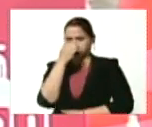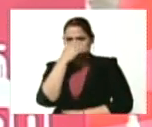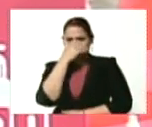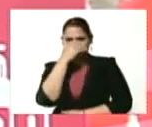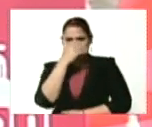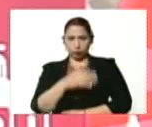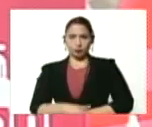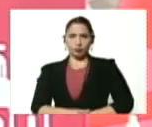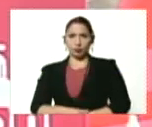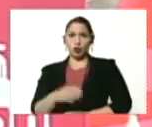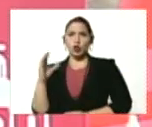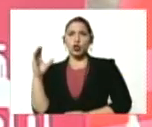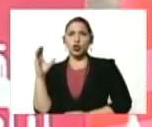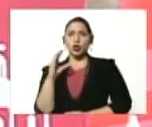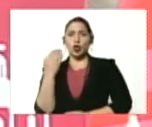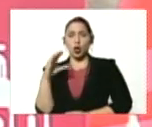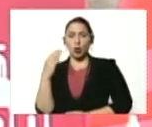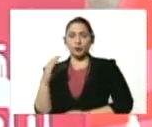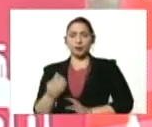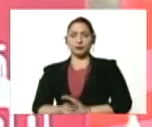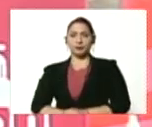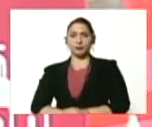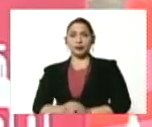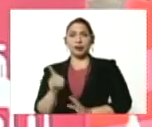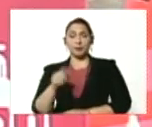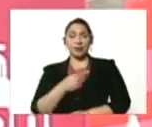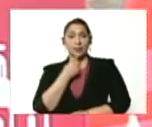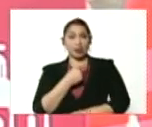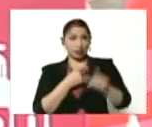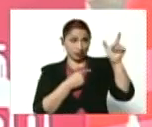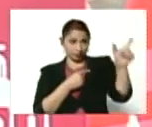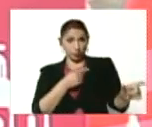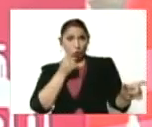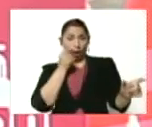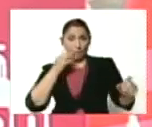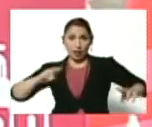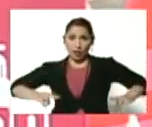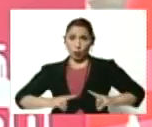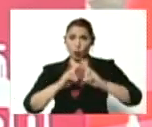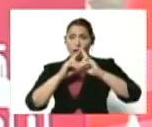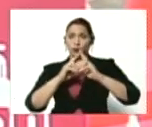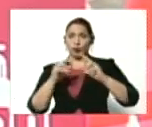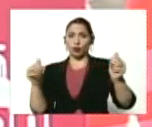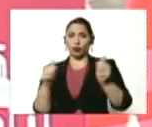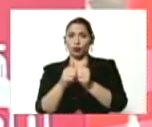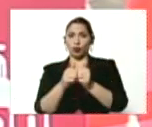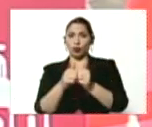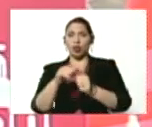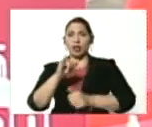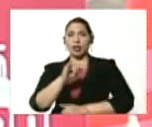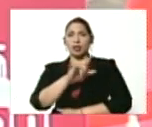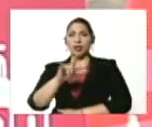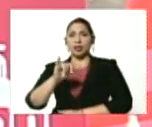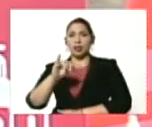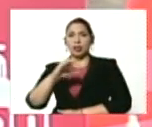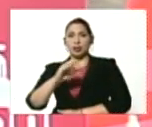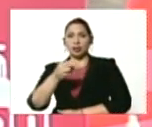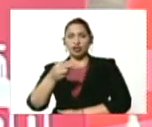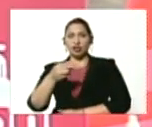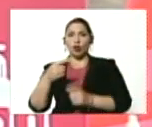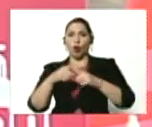de Colombia. También menciona el encuentro con Ilchi Sánchez, otro